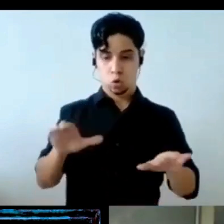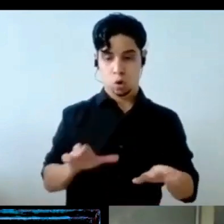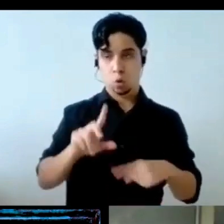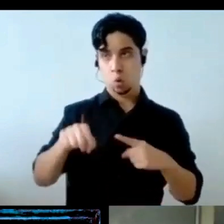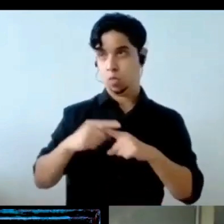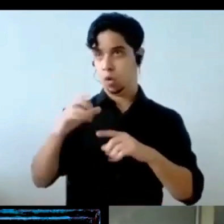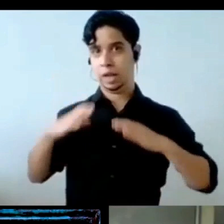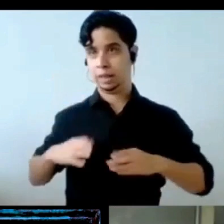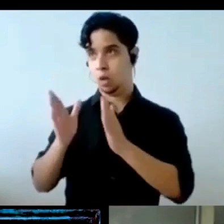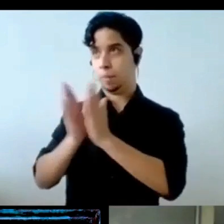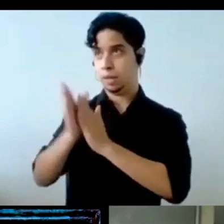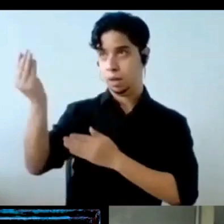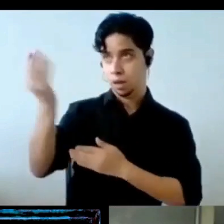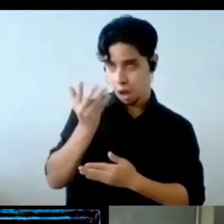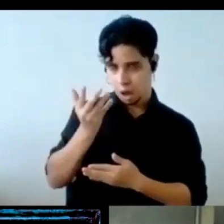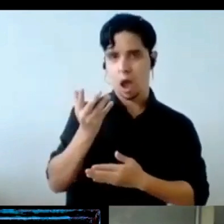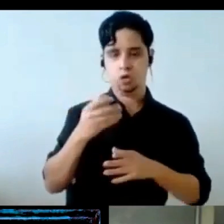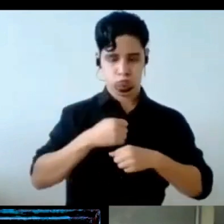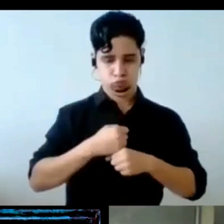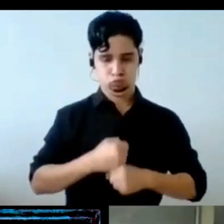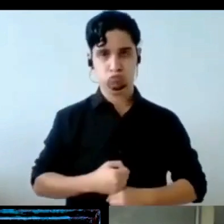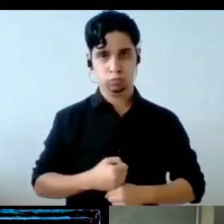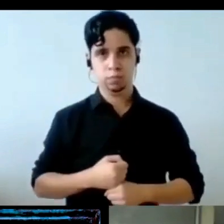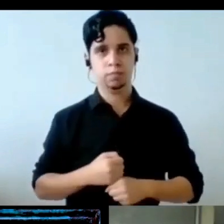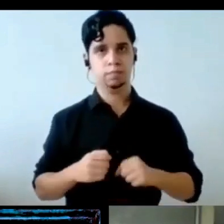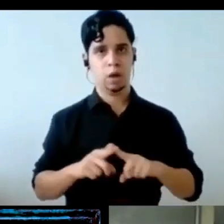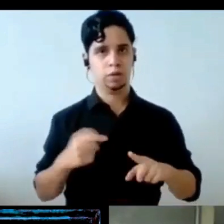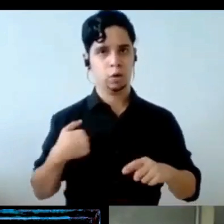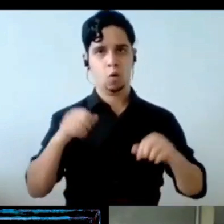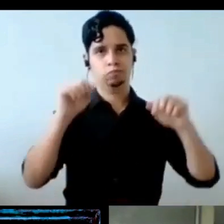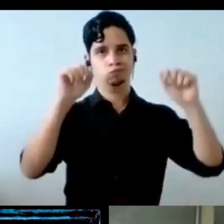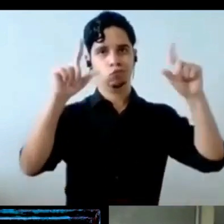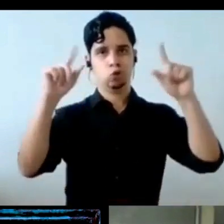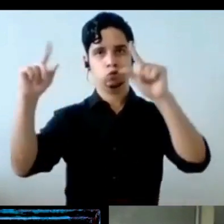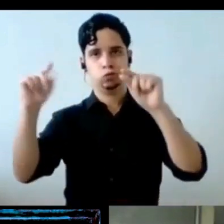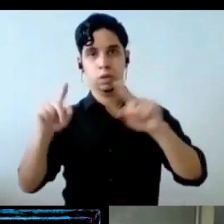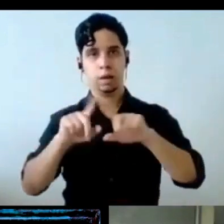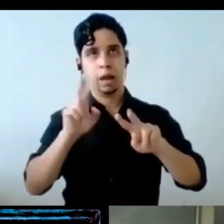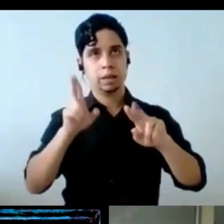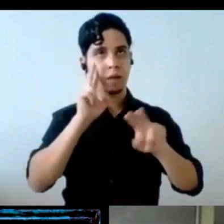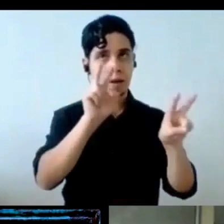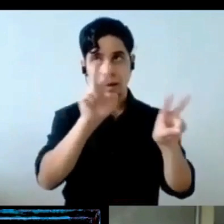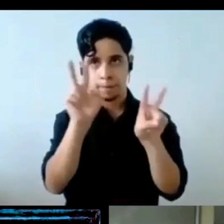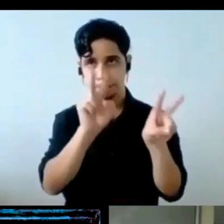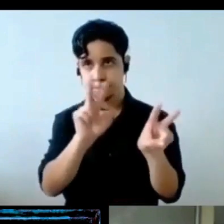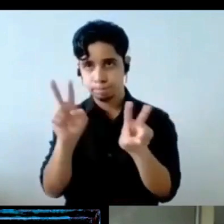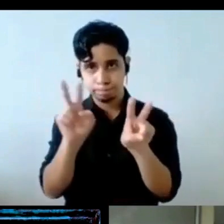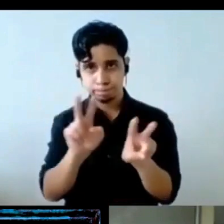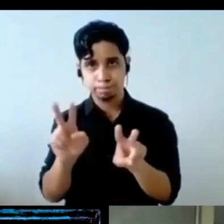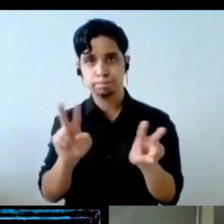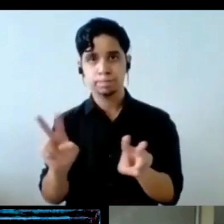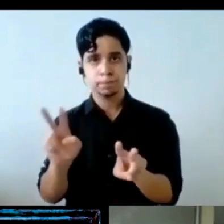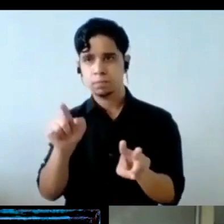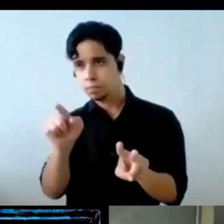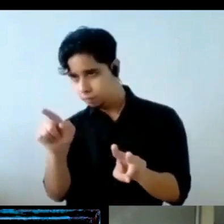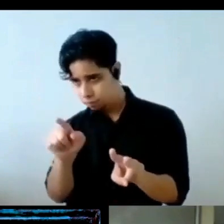Pero siempre es importante tener un punto de partida. Así que en ese sentido, las personas ven toda la galería de fotos, más o menos